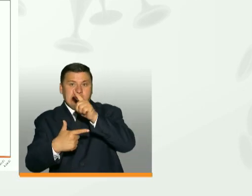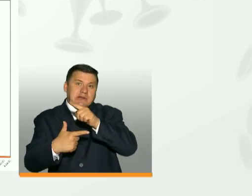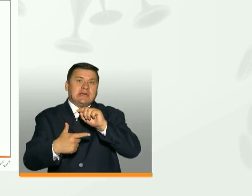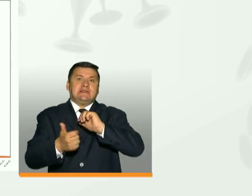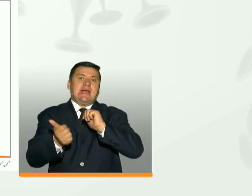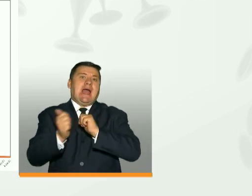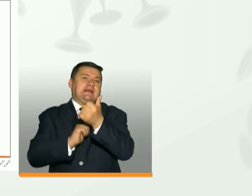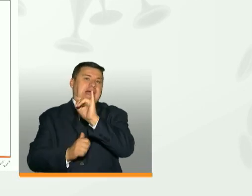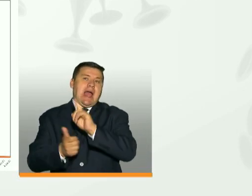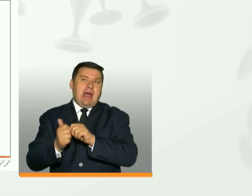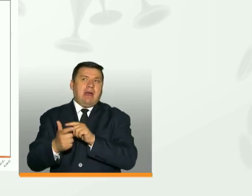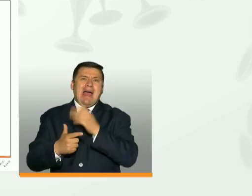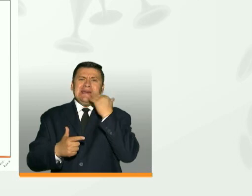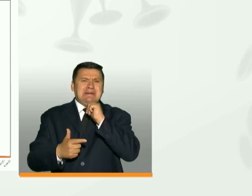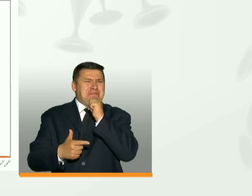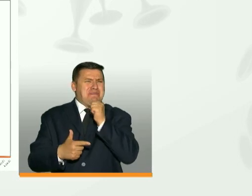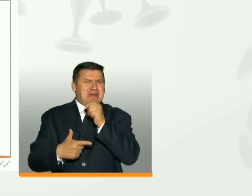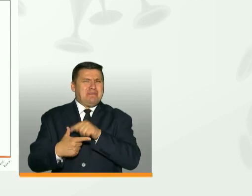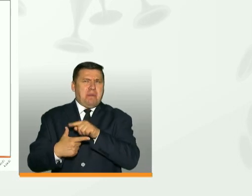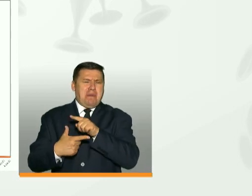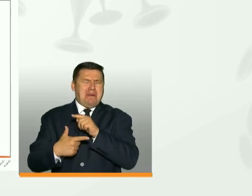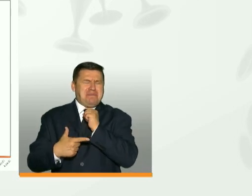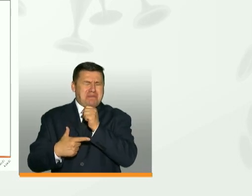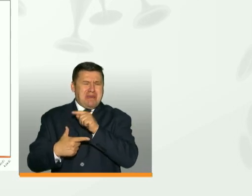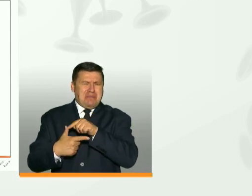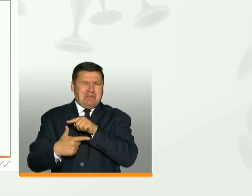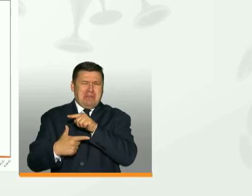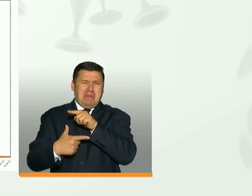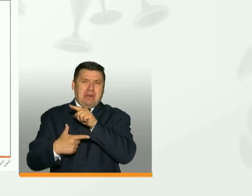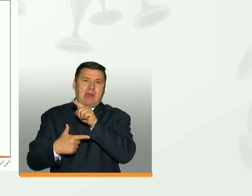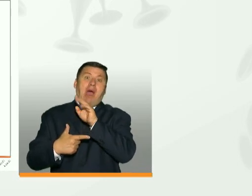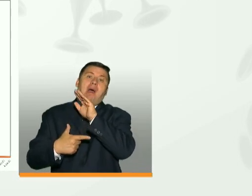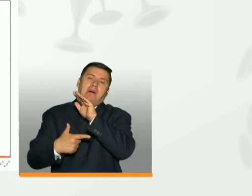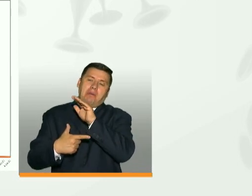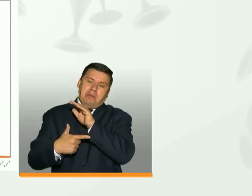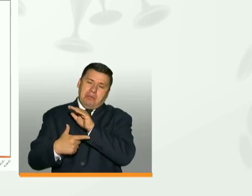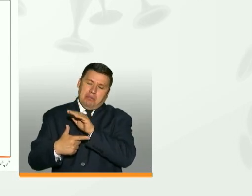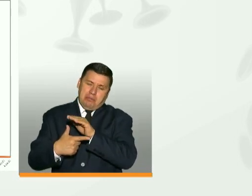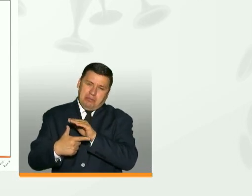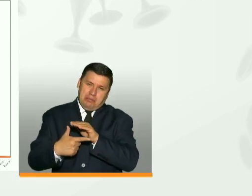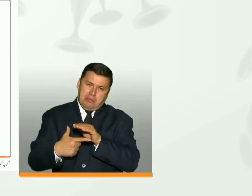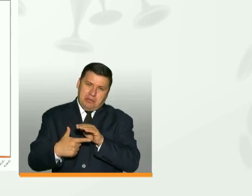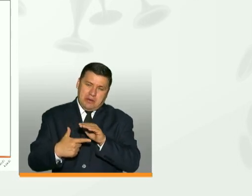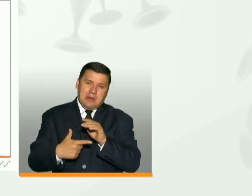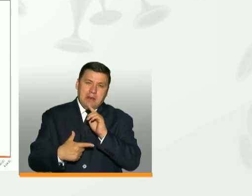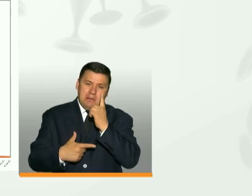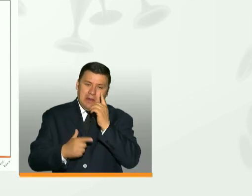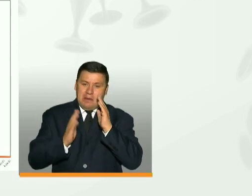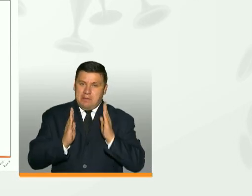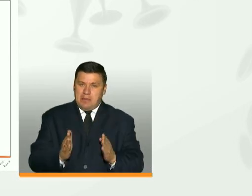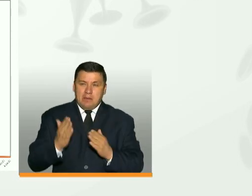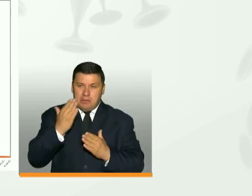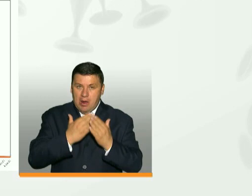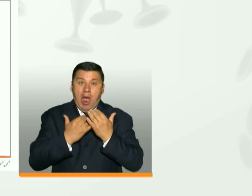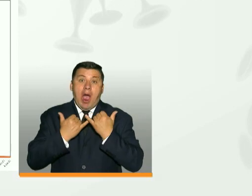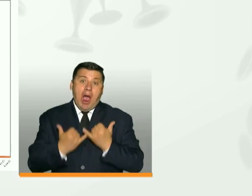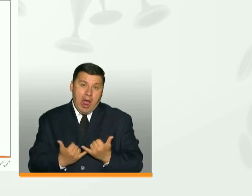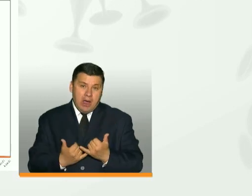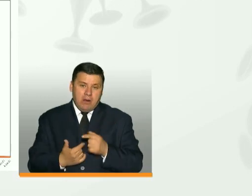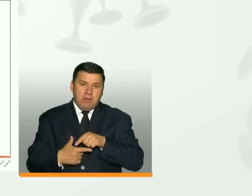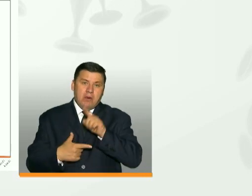pasamos la parte de la parte alta del primer brote, de este primer brote, e incluso ya tenemos